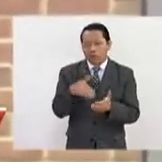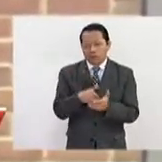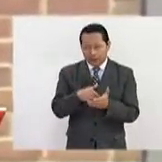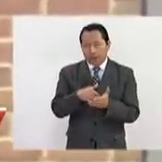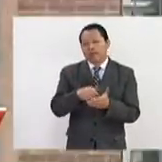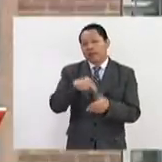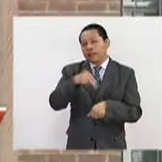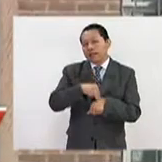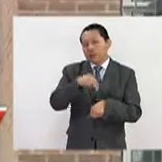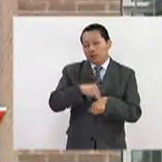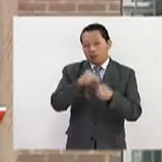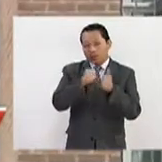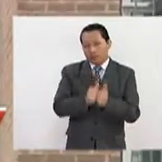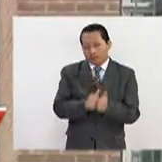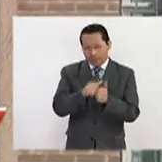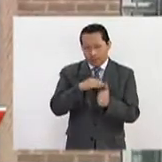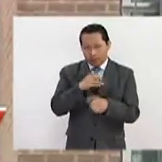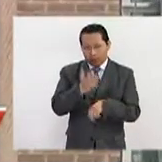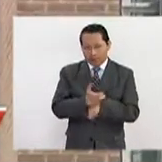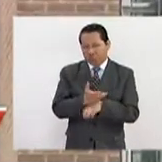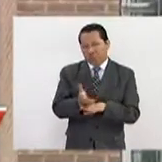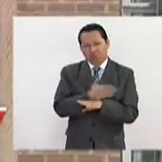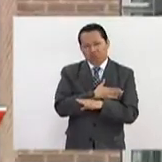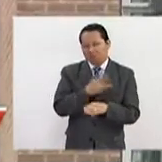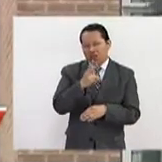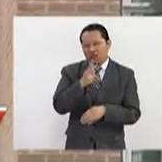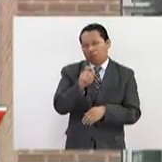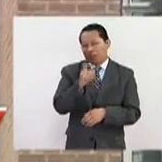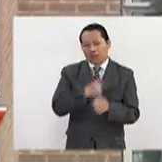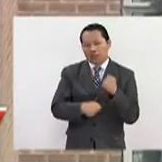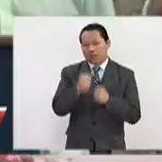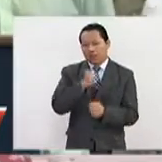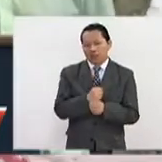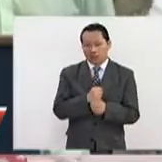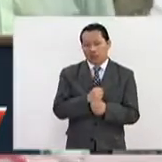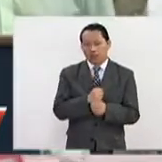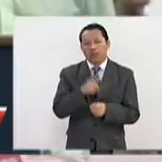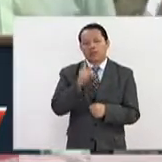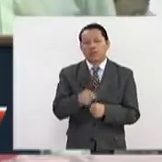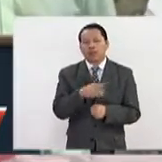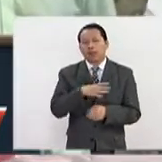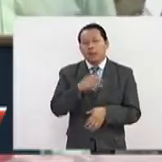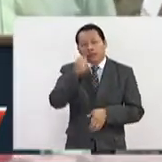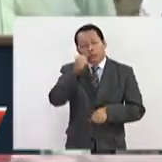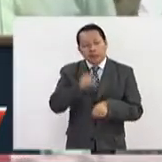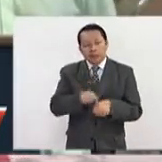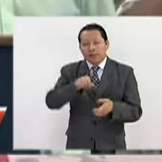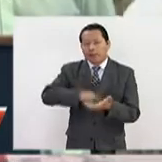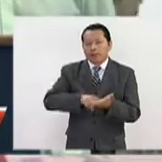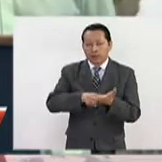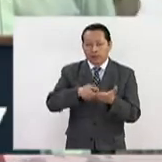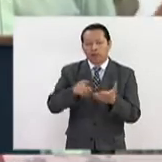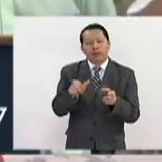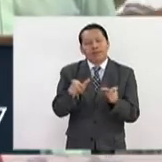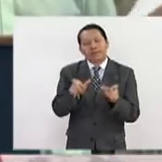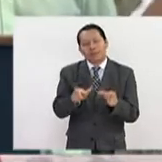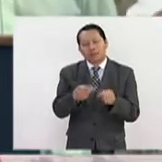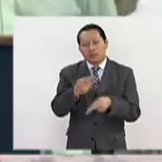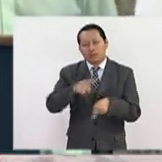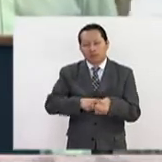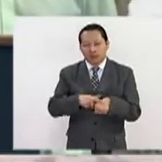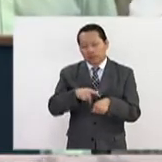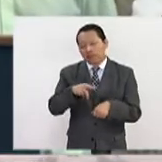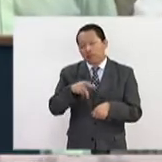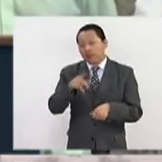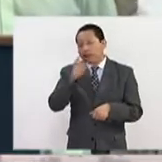nicaragüenses residentes en Estados Unidos desde hace casi 2 décadas. A este respecto, la secretaria interina de Seguridad Nacional, Elaine Duke,